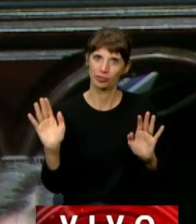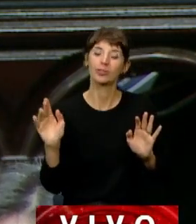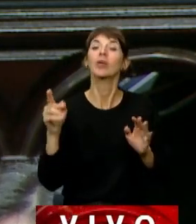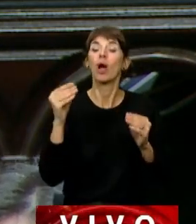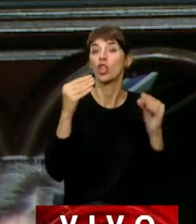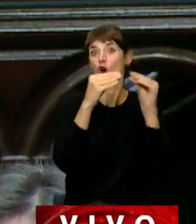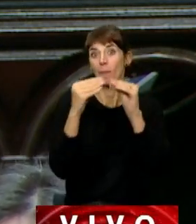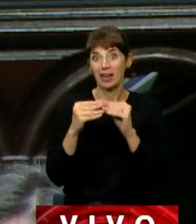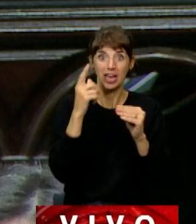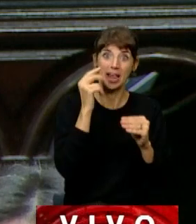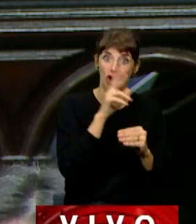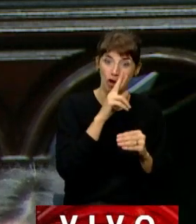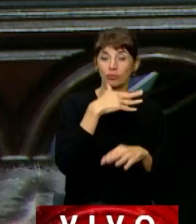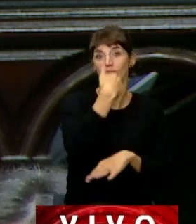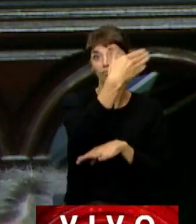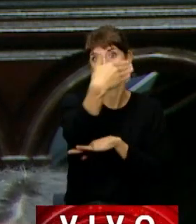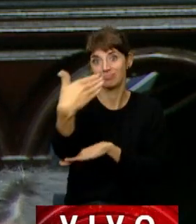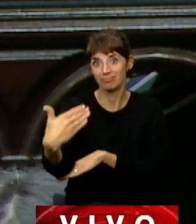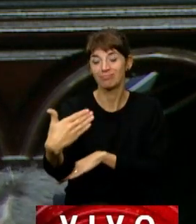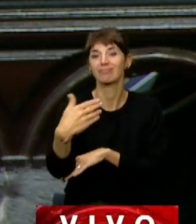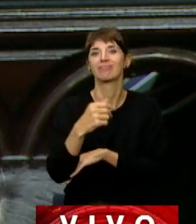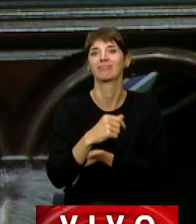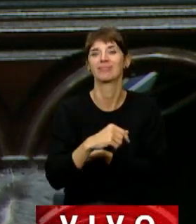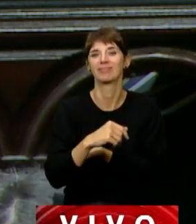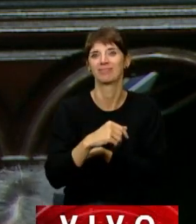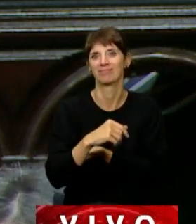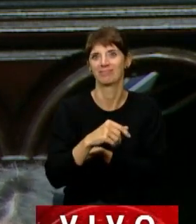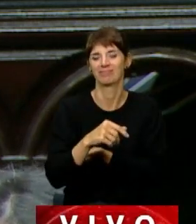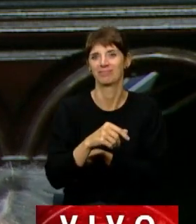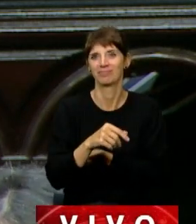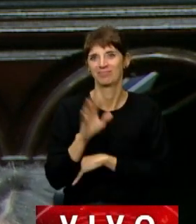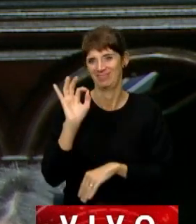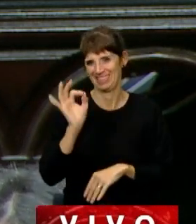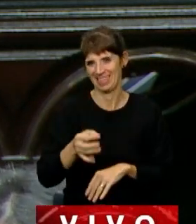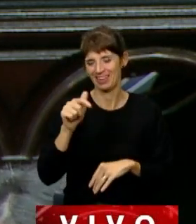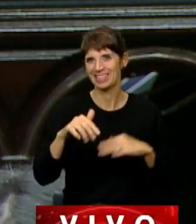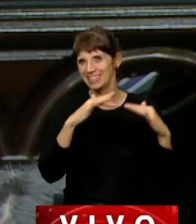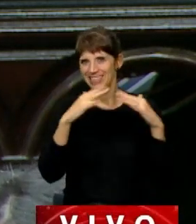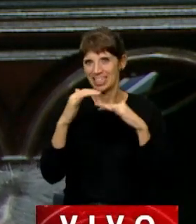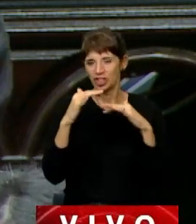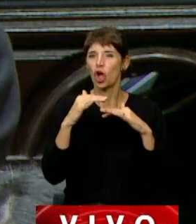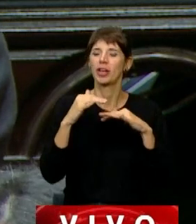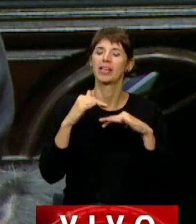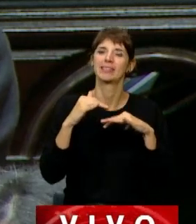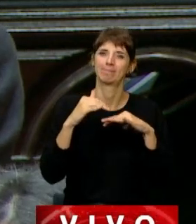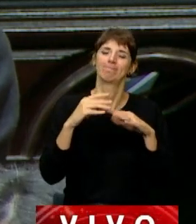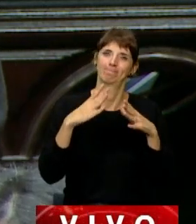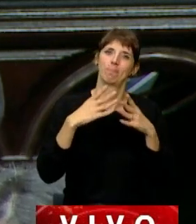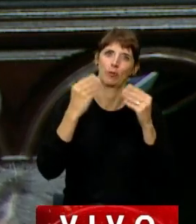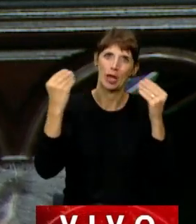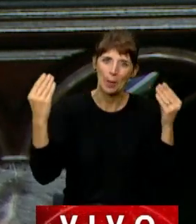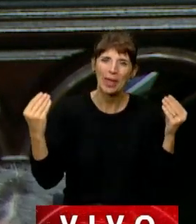hablando compañeros y compañeras, sabiendo que a lo largo de esta sesión en muchos momentos ha